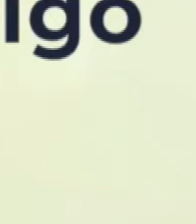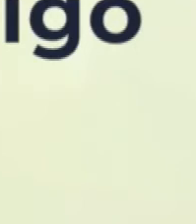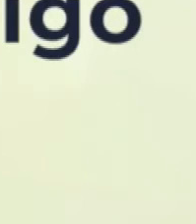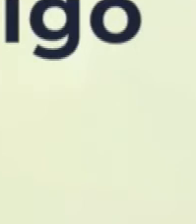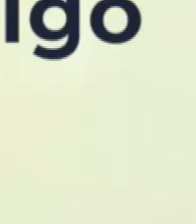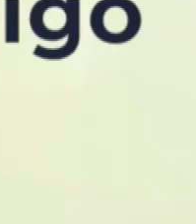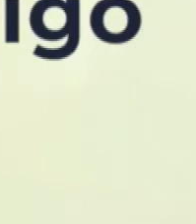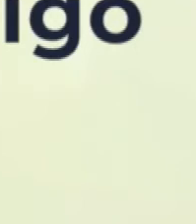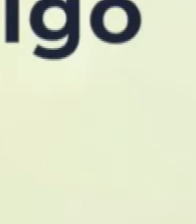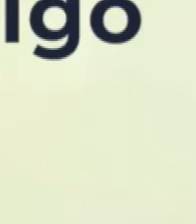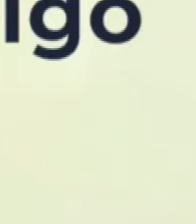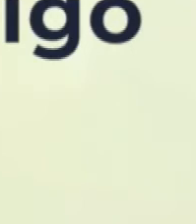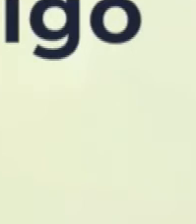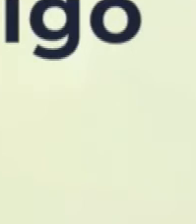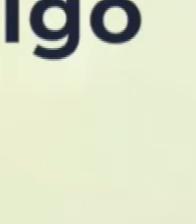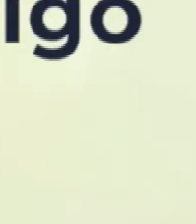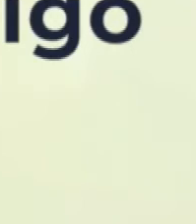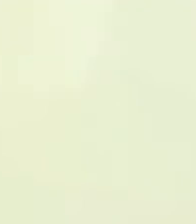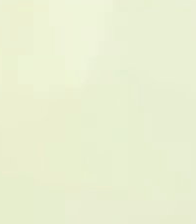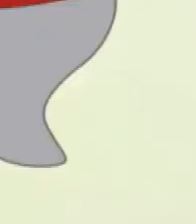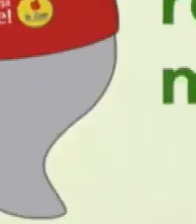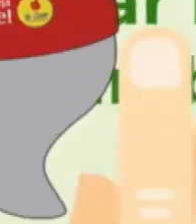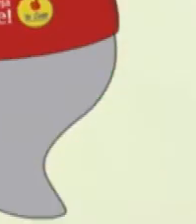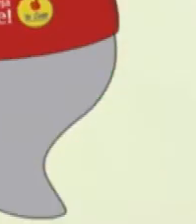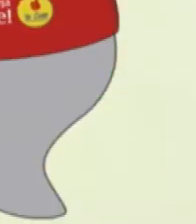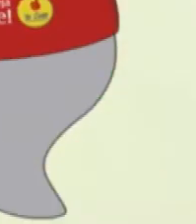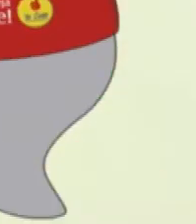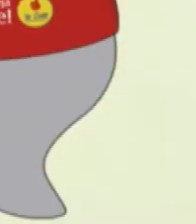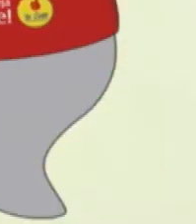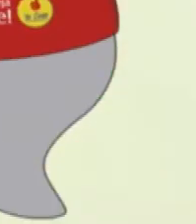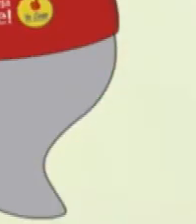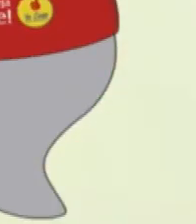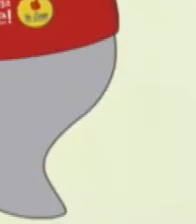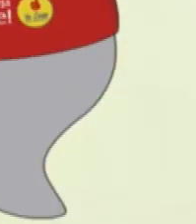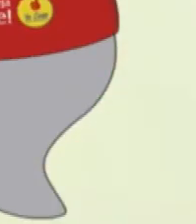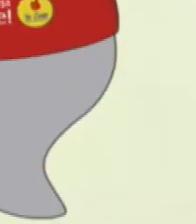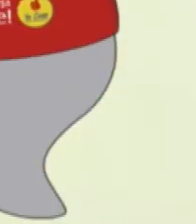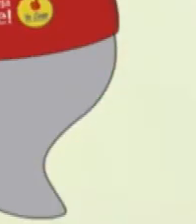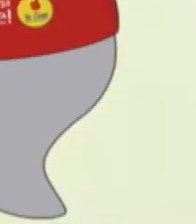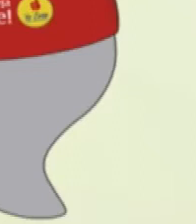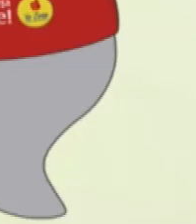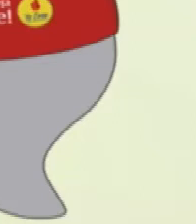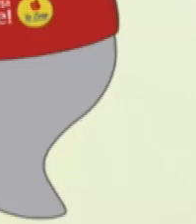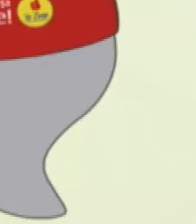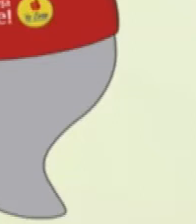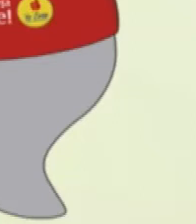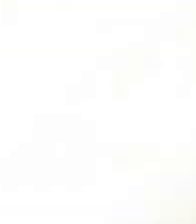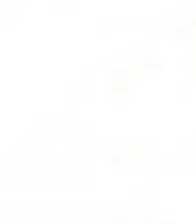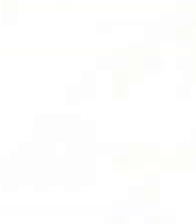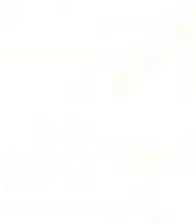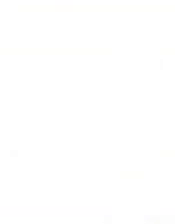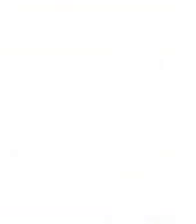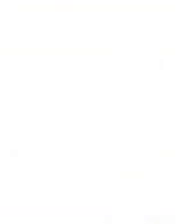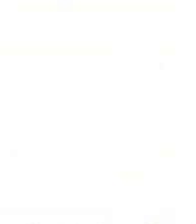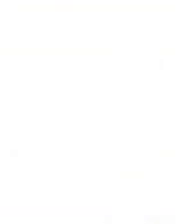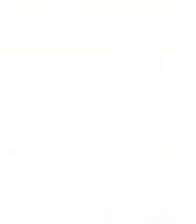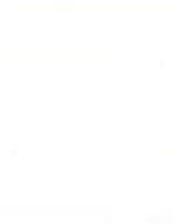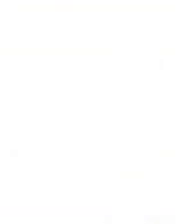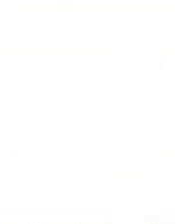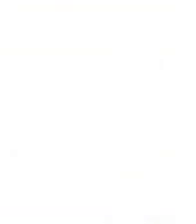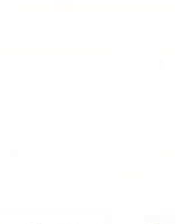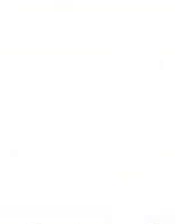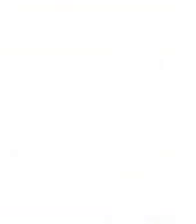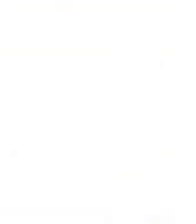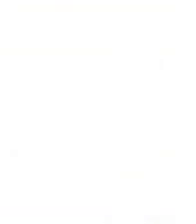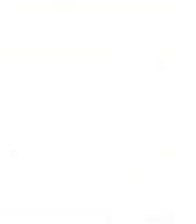establecidas en el nuevo Código de Policía. En Barranca Bermeja, sí es posible recuperar nuestro medio ambiente. Una campaña de la Alcaldía